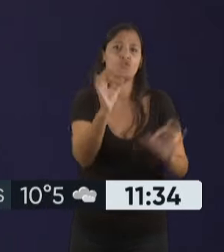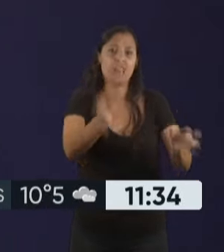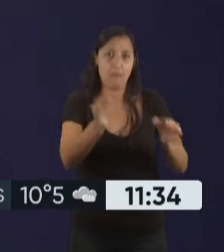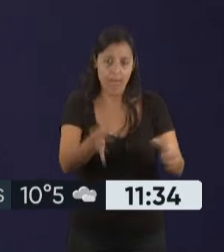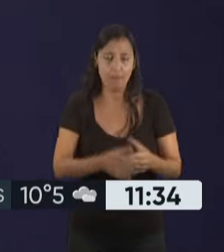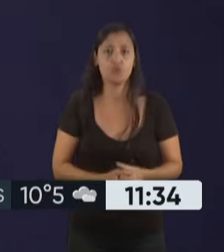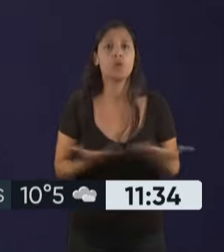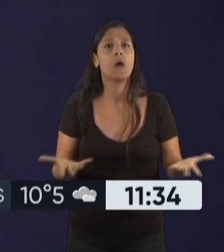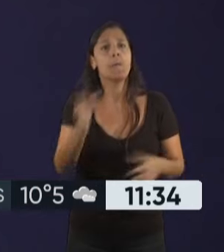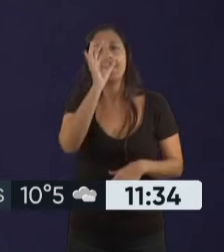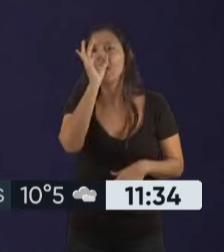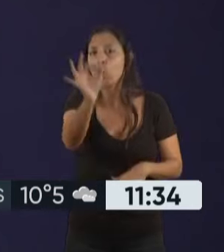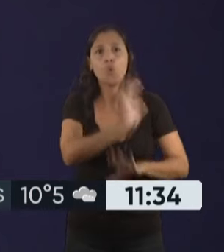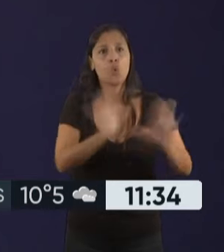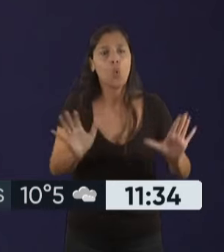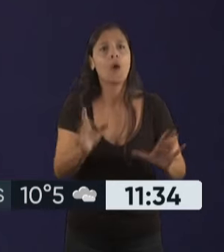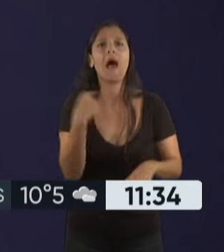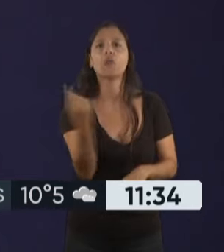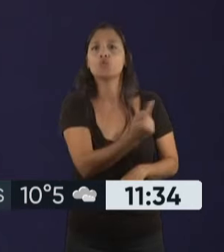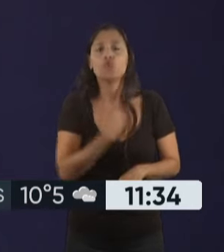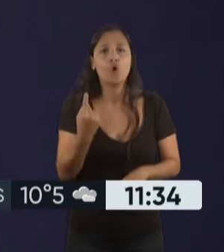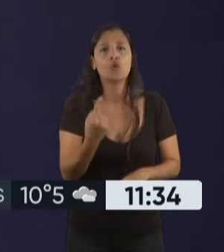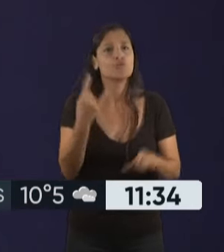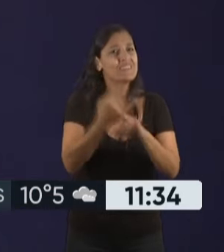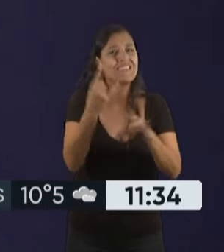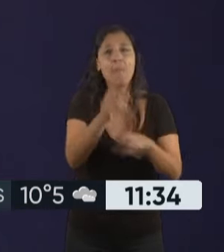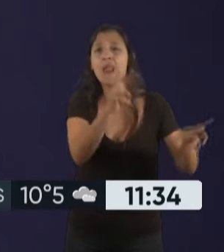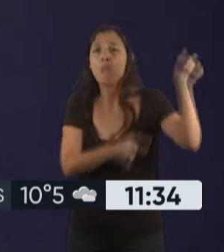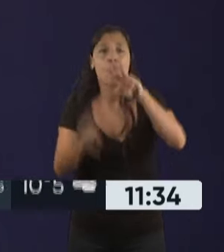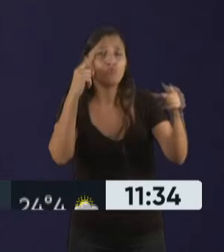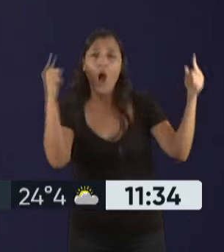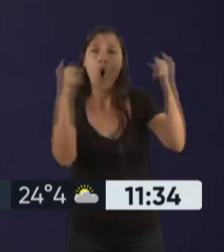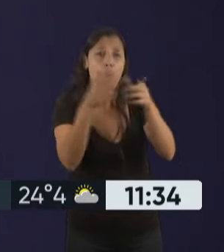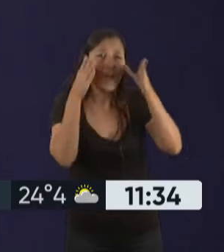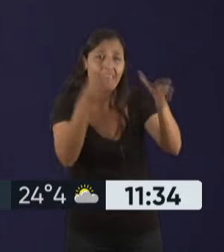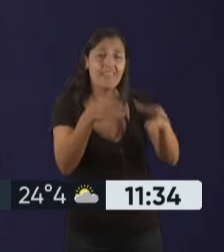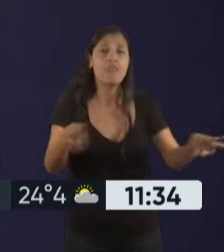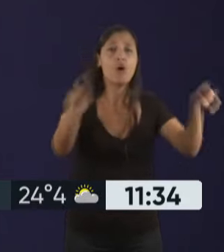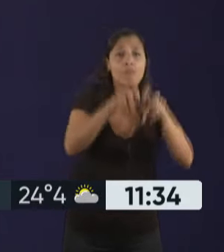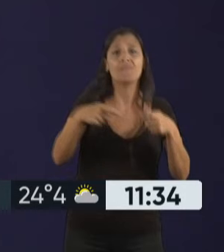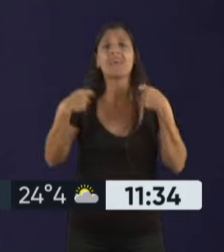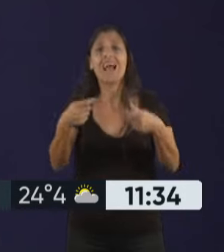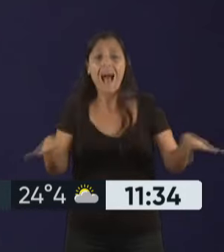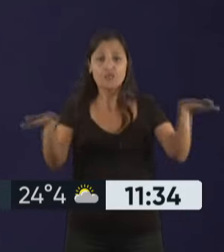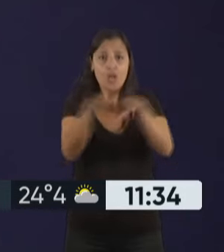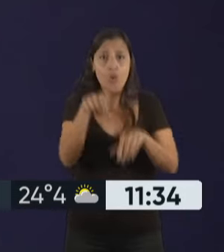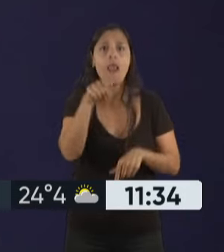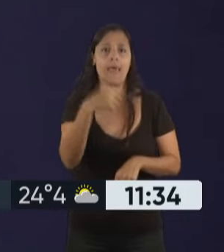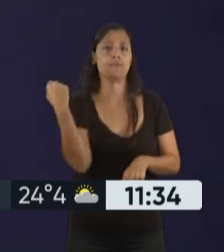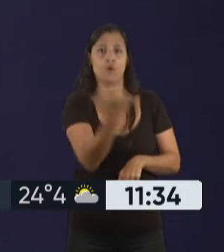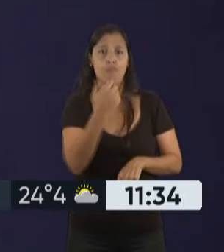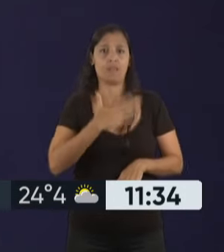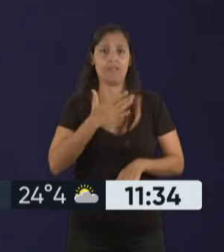eh pero nunca nunca nunca nos vamos a correr del déficit cero no importa lo que pase no importa cuál sea la